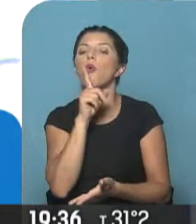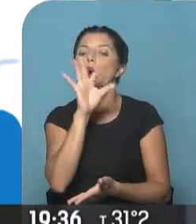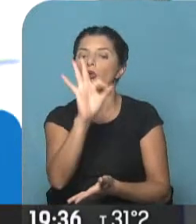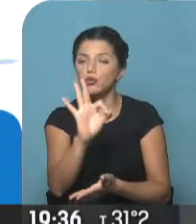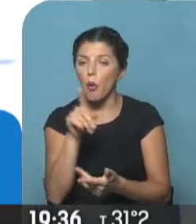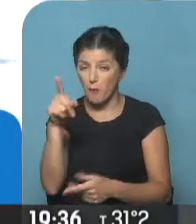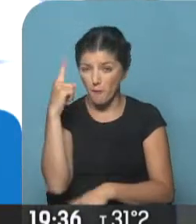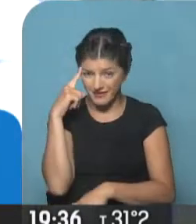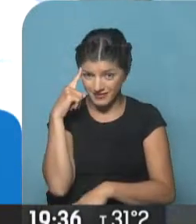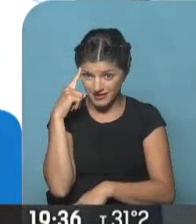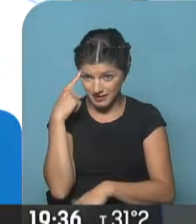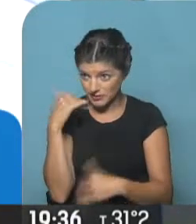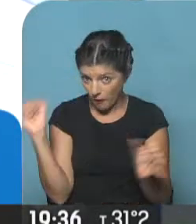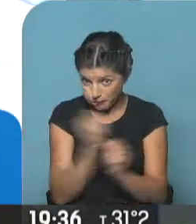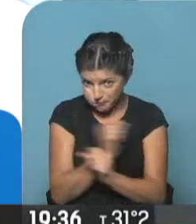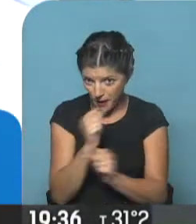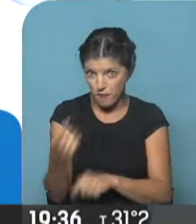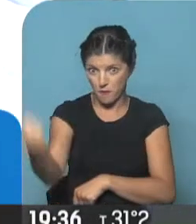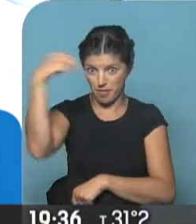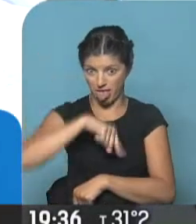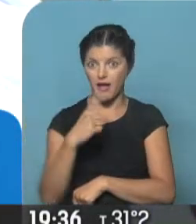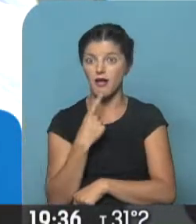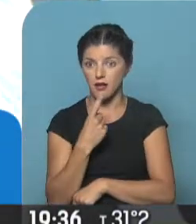crees que ya está caída la posibilidad de que llegue?